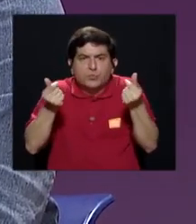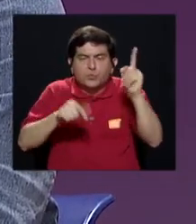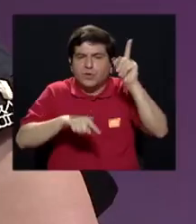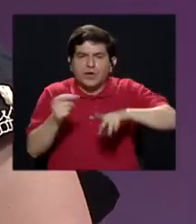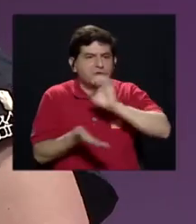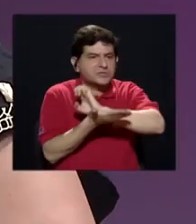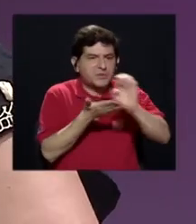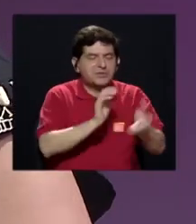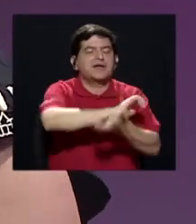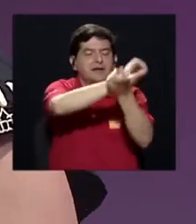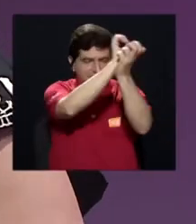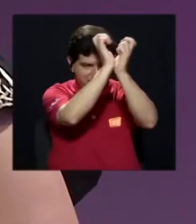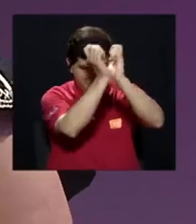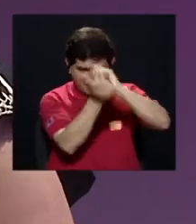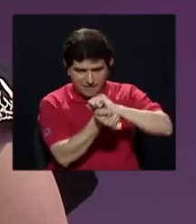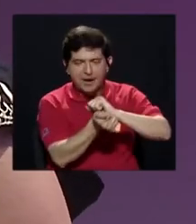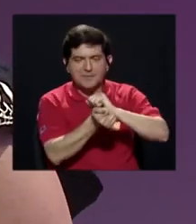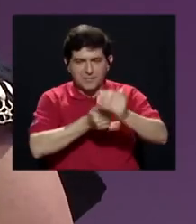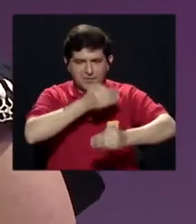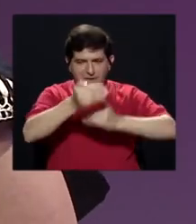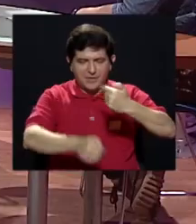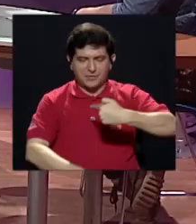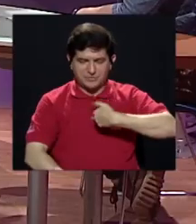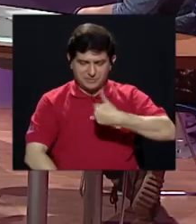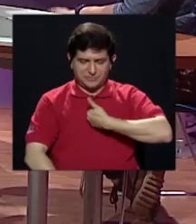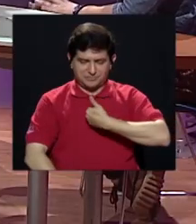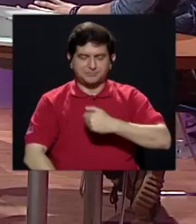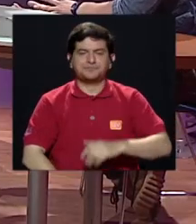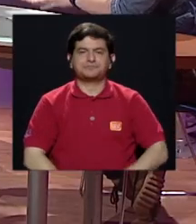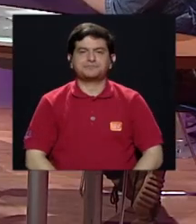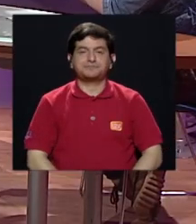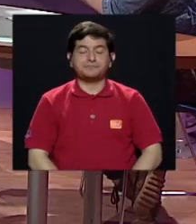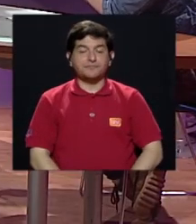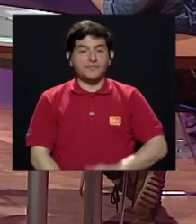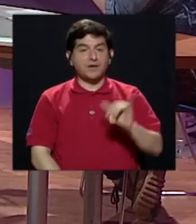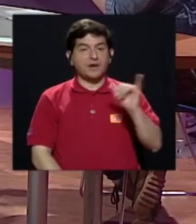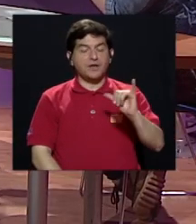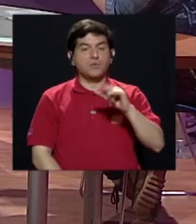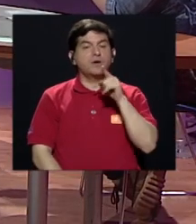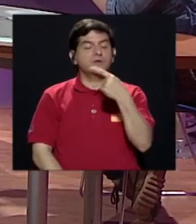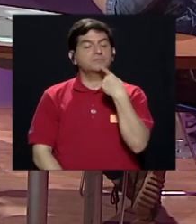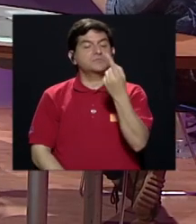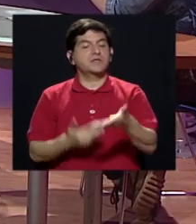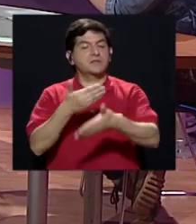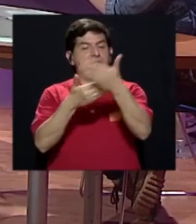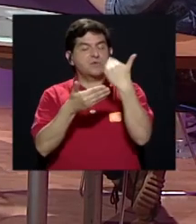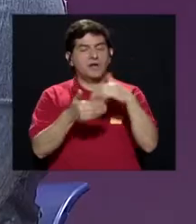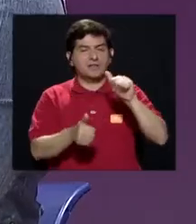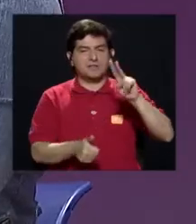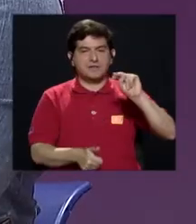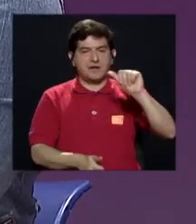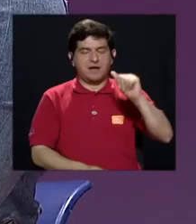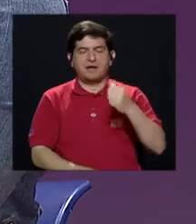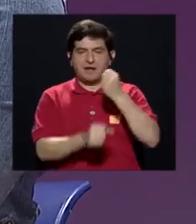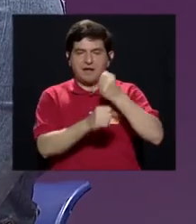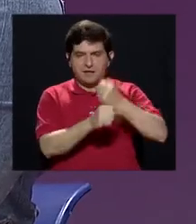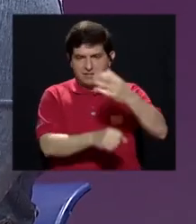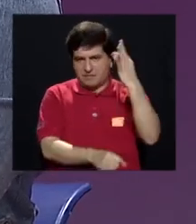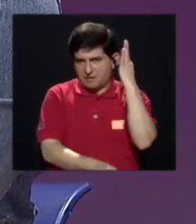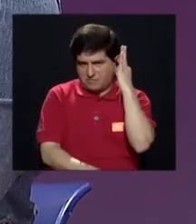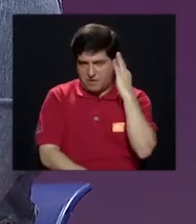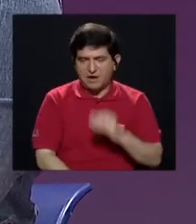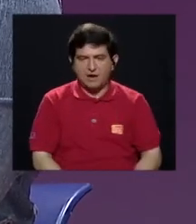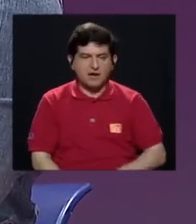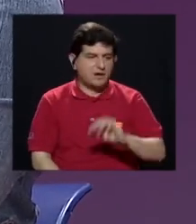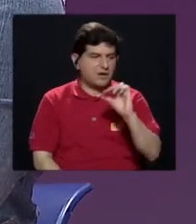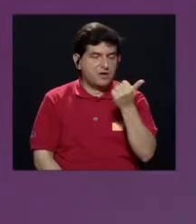inevitablemente se transforma con el cambio de uno. Claro, y porque también como vos contabas, Ana, del trabajo con las mujeres y bueno,